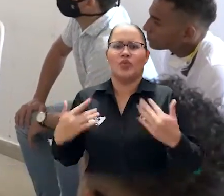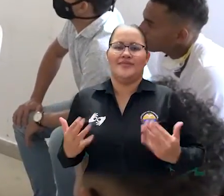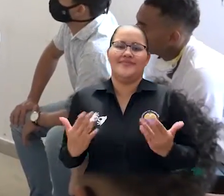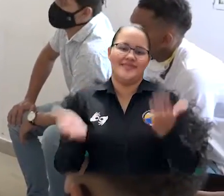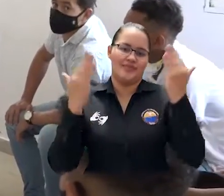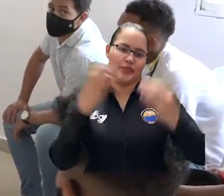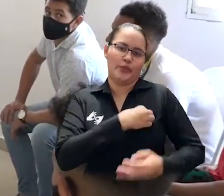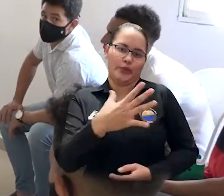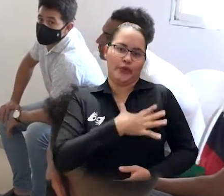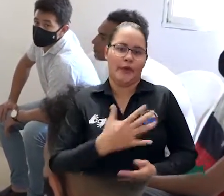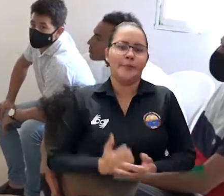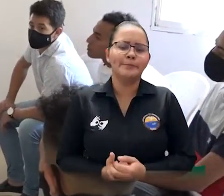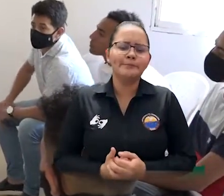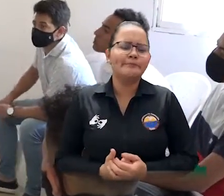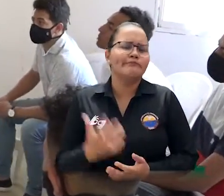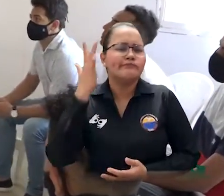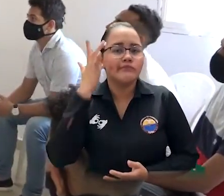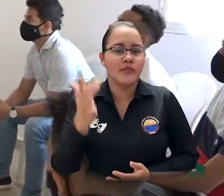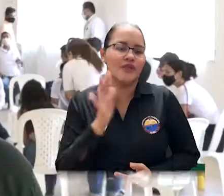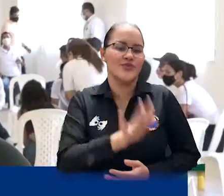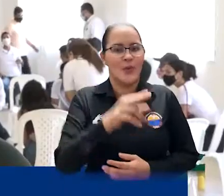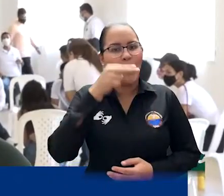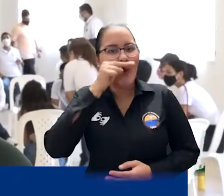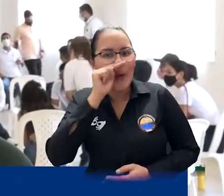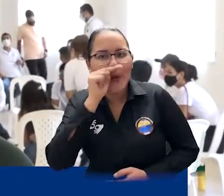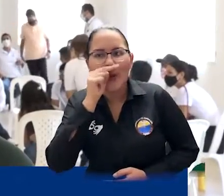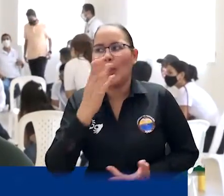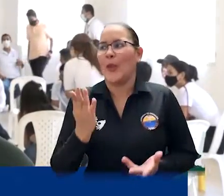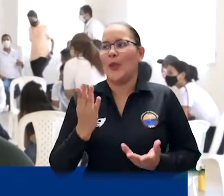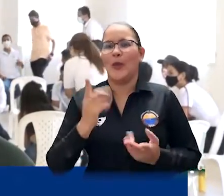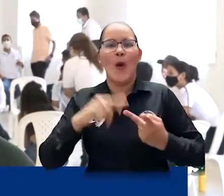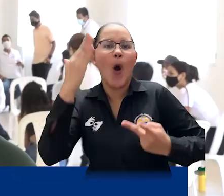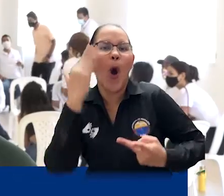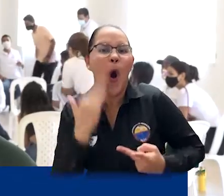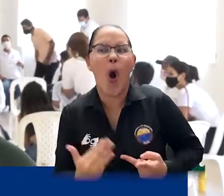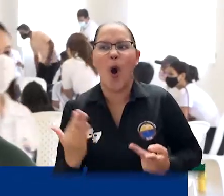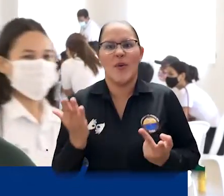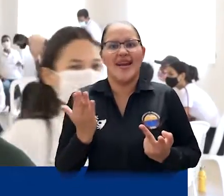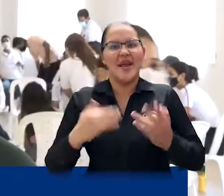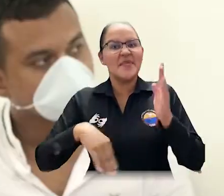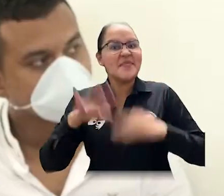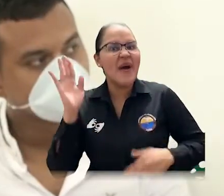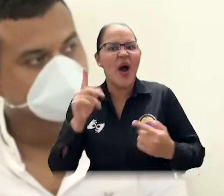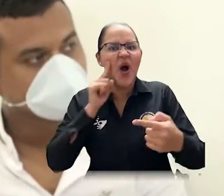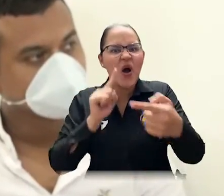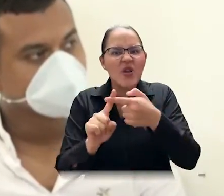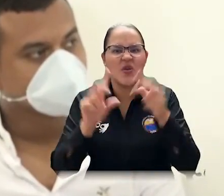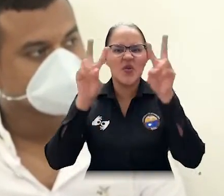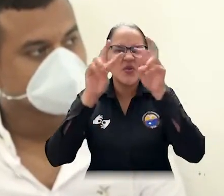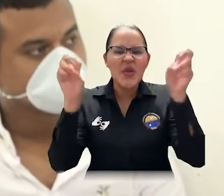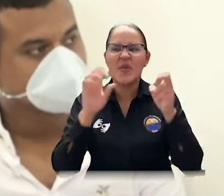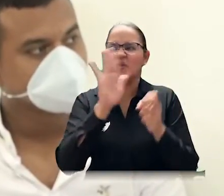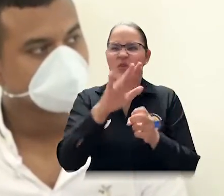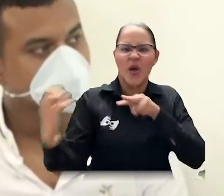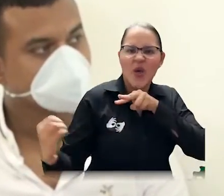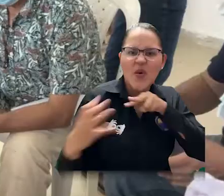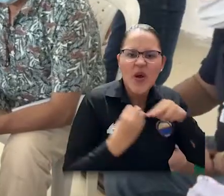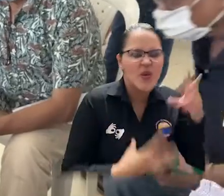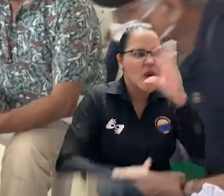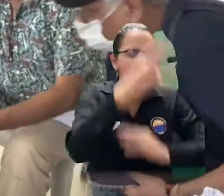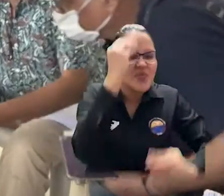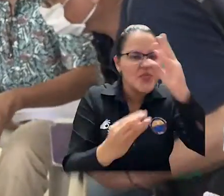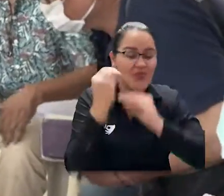Me parece una gran oportunidad para los niños, jóvenes y adolescentes de nuestro municipio, porque nos va a abrir en el